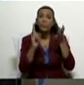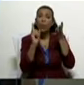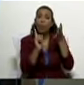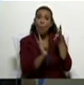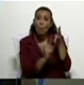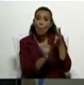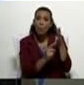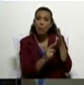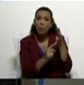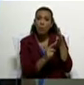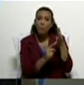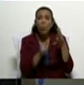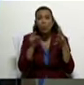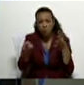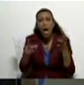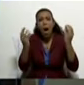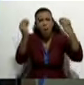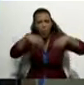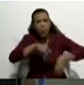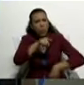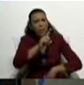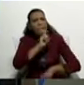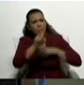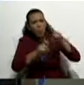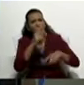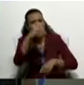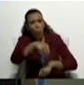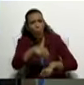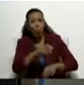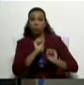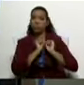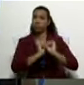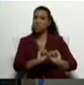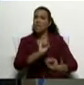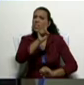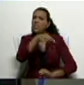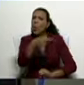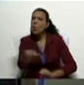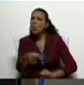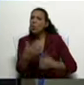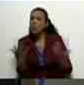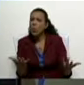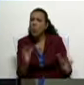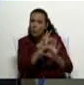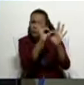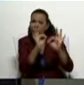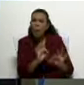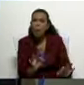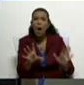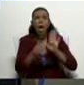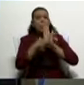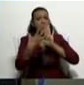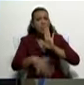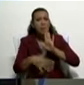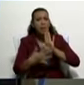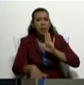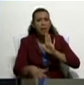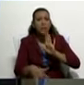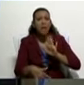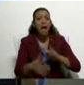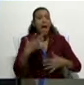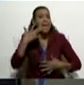Cuarto, ¿está usted de acuerdo en oponerse por todos los medios conforme al derecho a